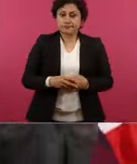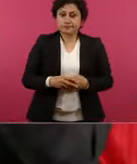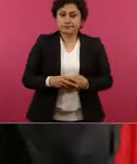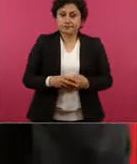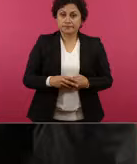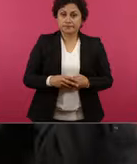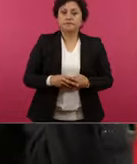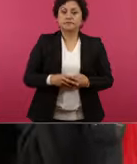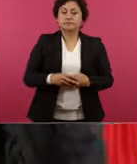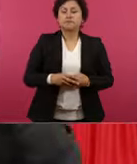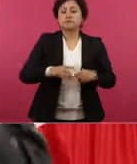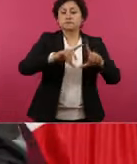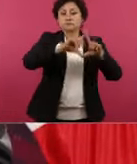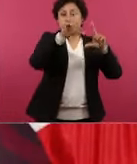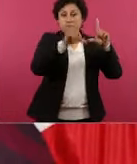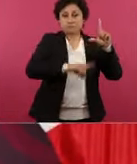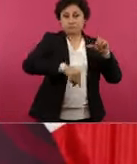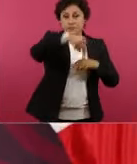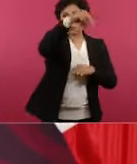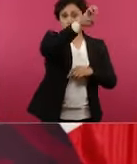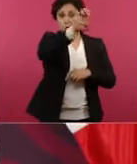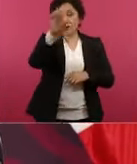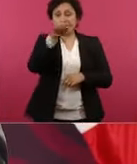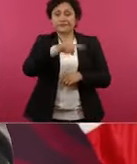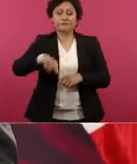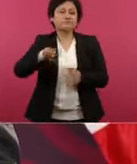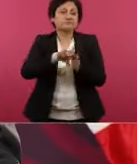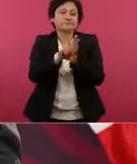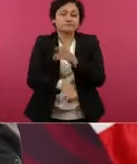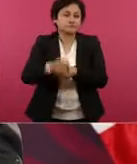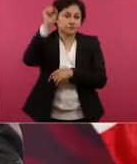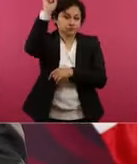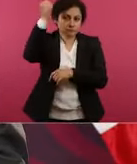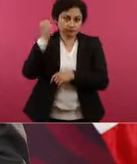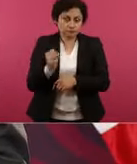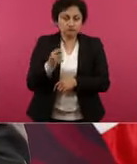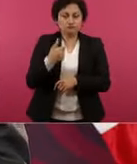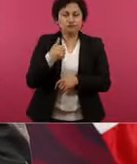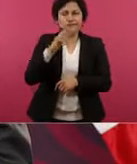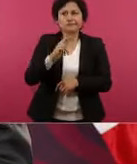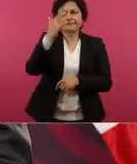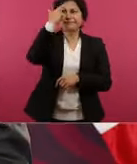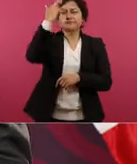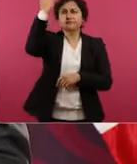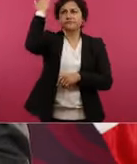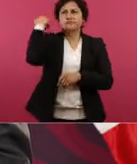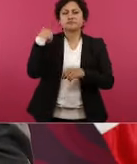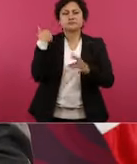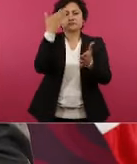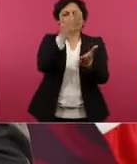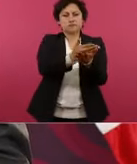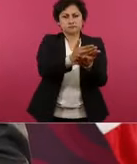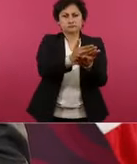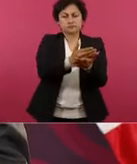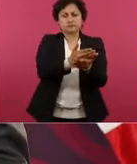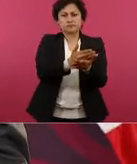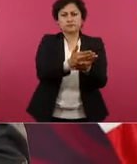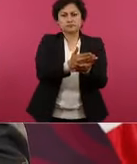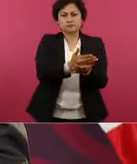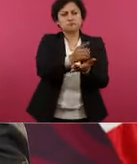Noreste, en Sinaloa, me acuerdo que siempre nos dieron